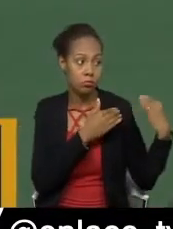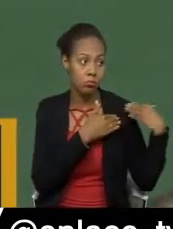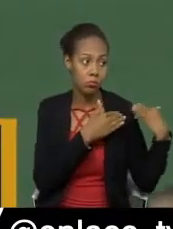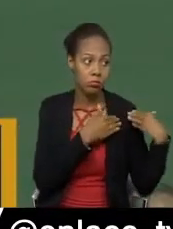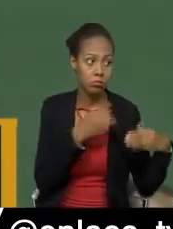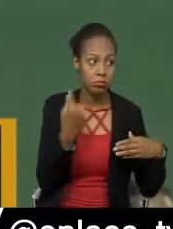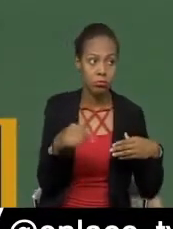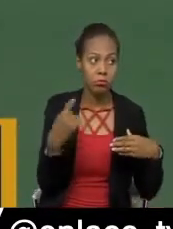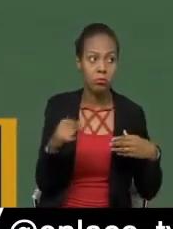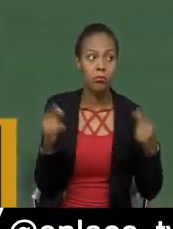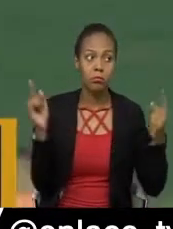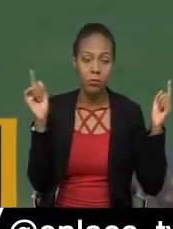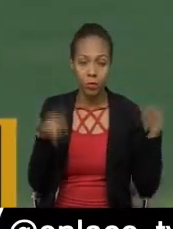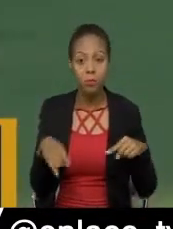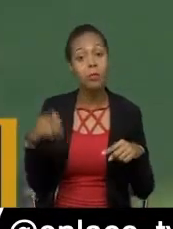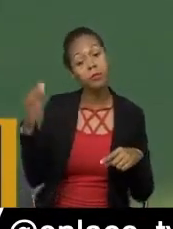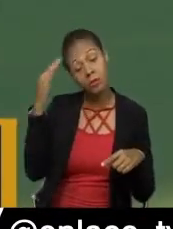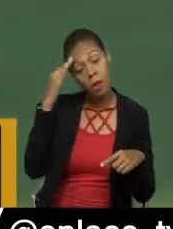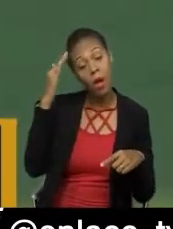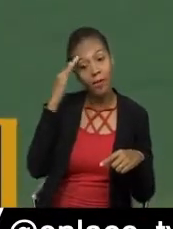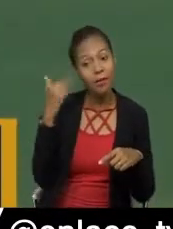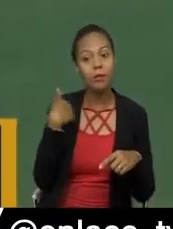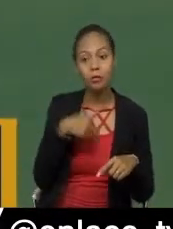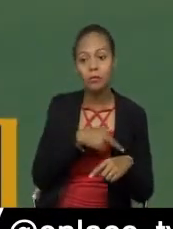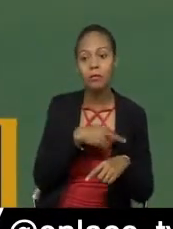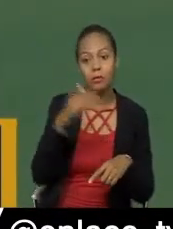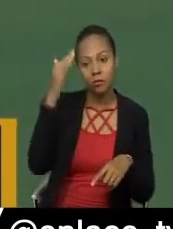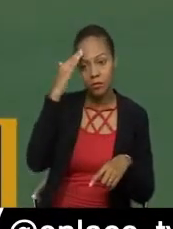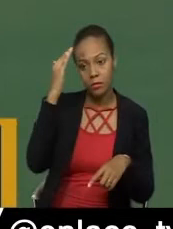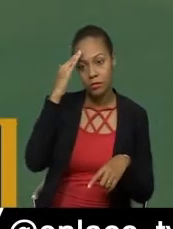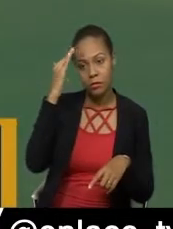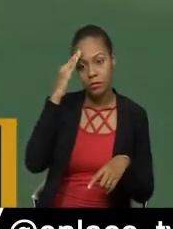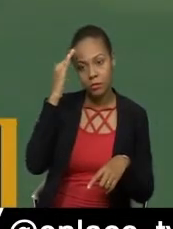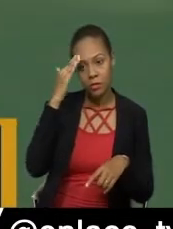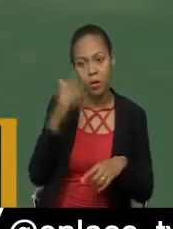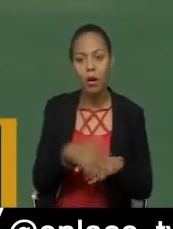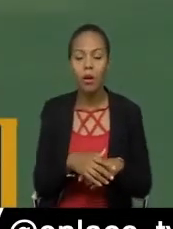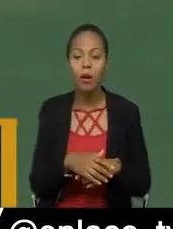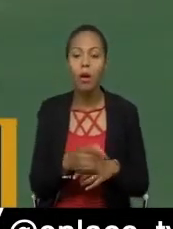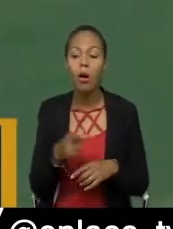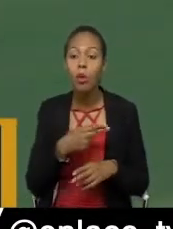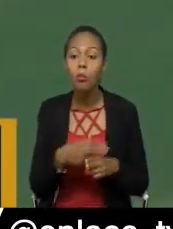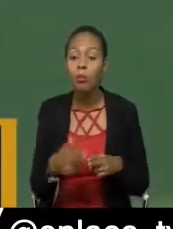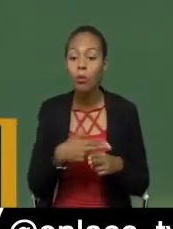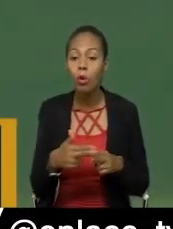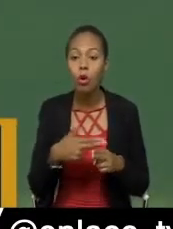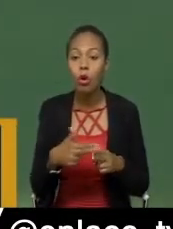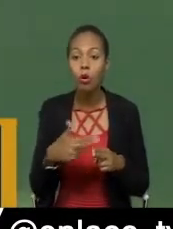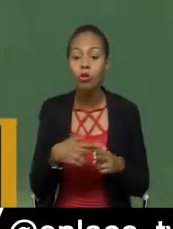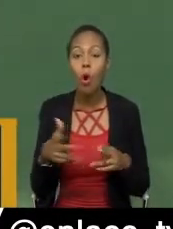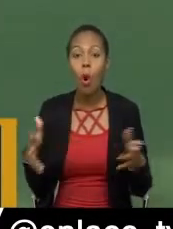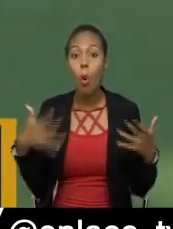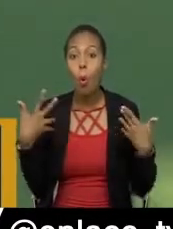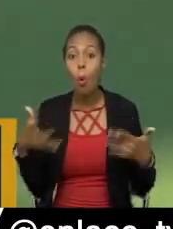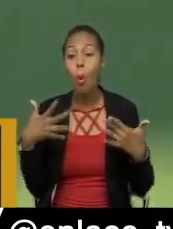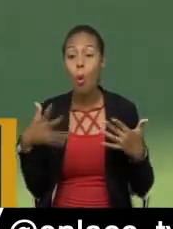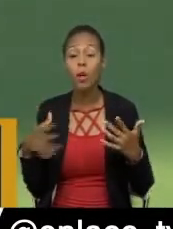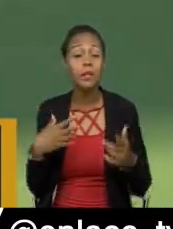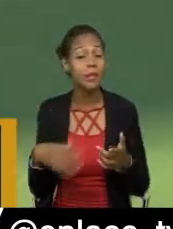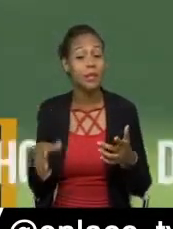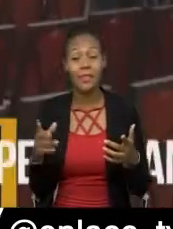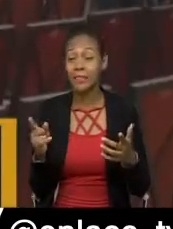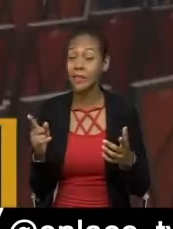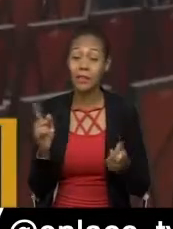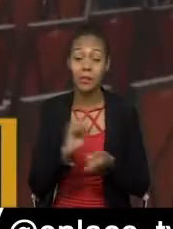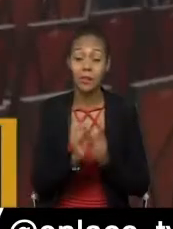también sabíamos que en estos últimos tiempos también el clima ha sido muy variado acá en